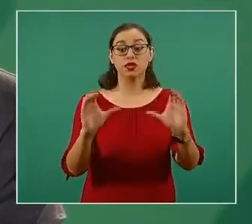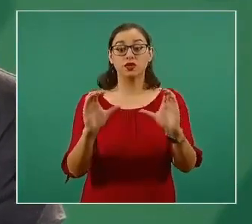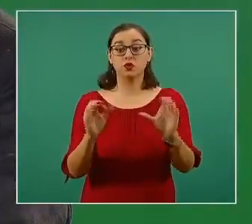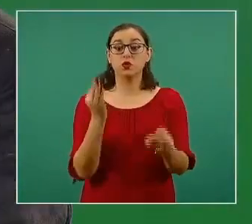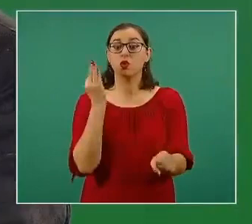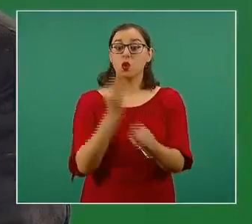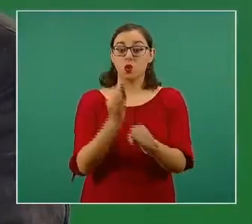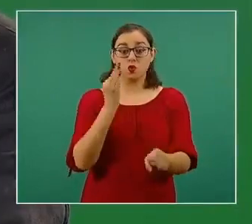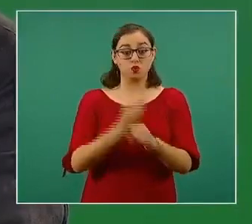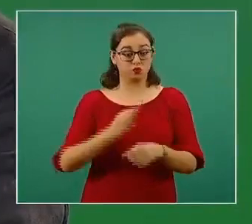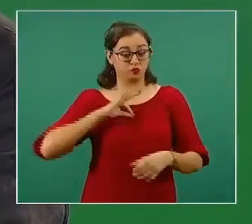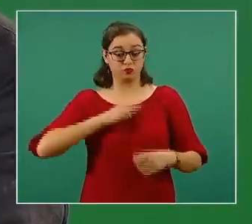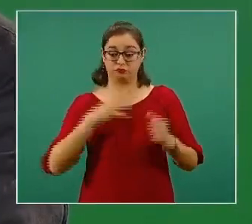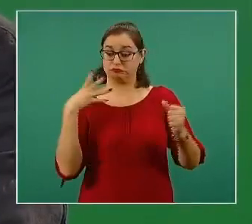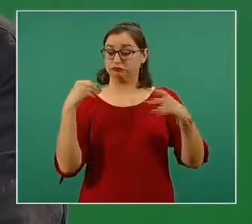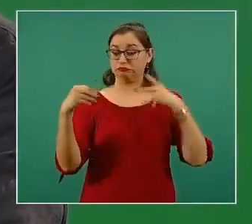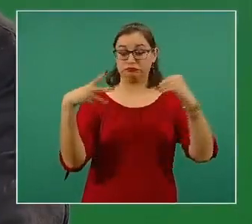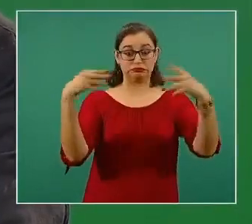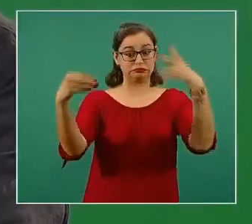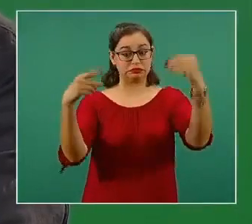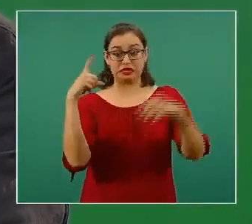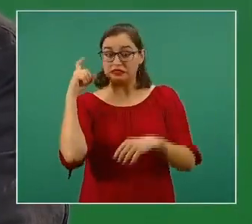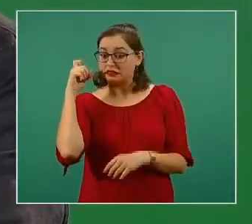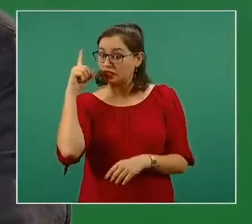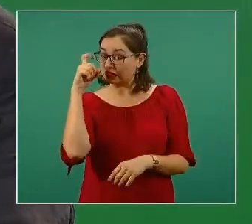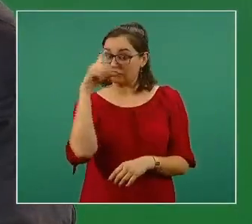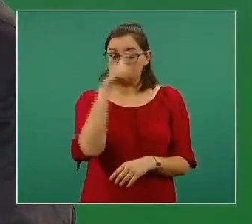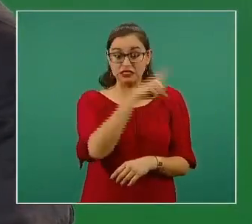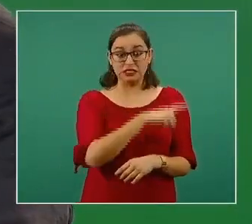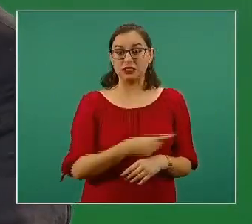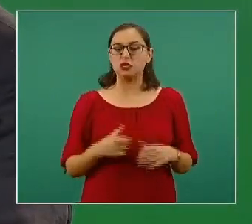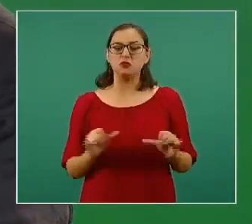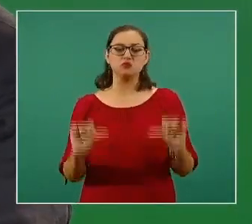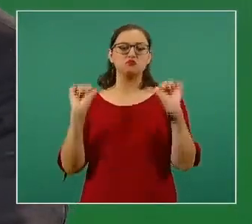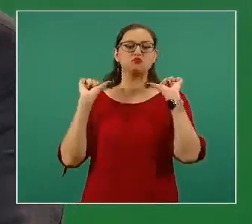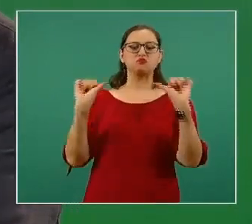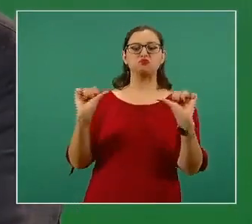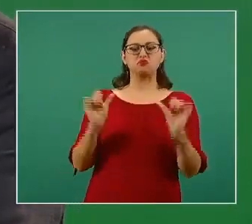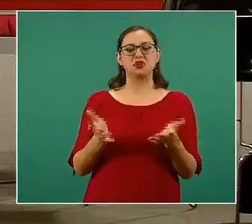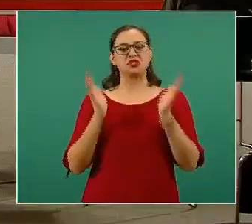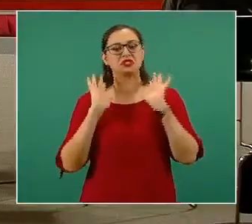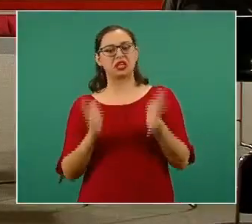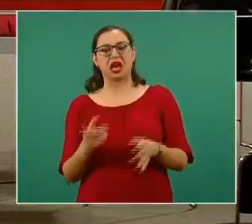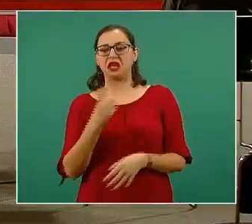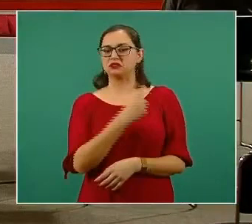muy complejo y no existe de antemano ninguna garantía, ninguna